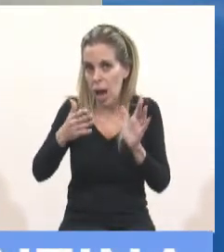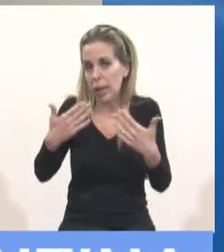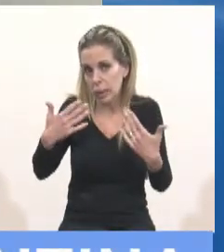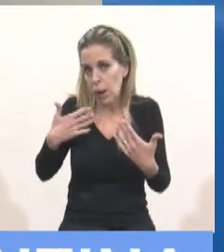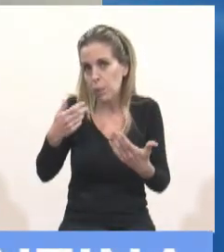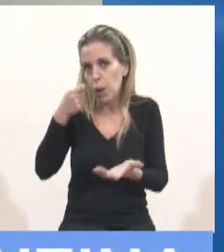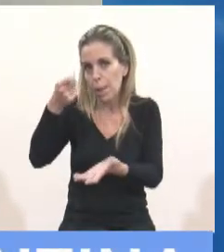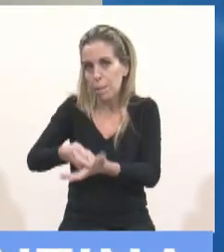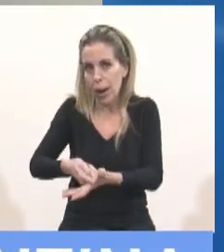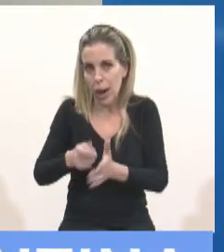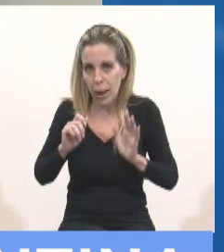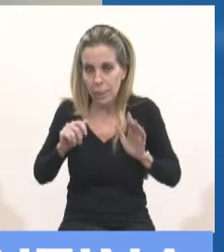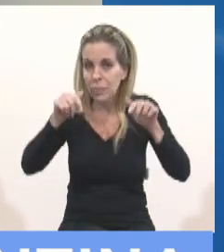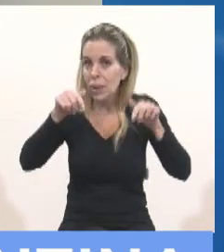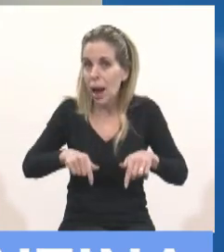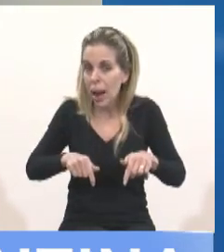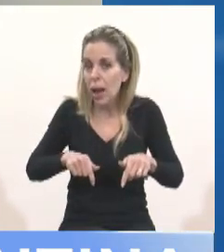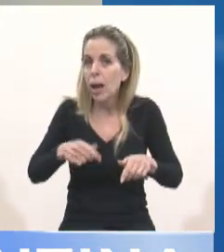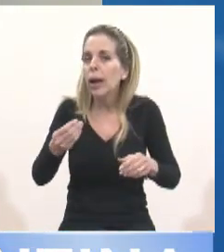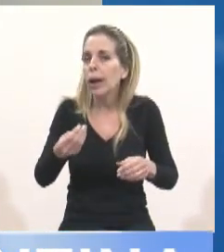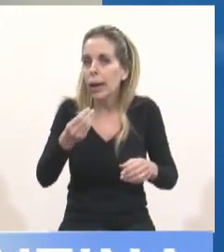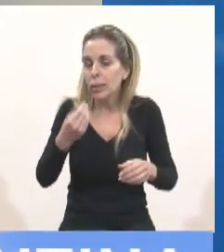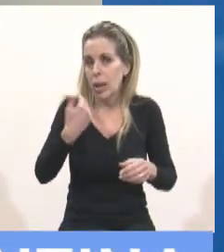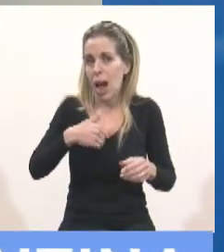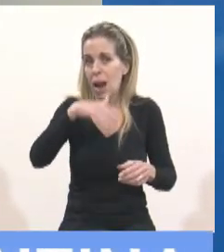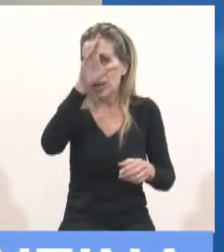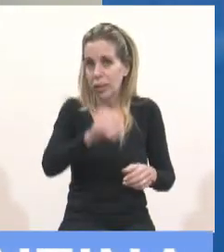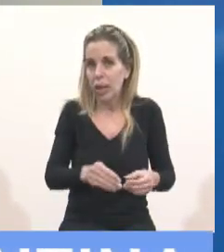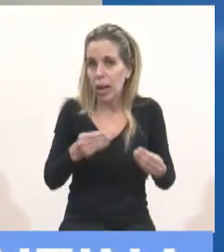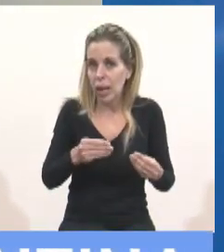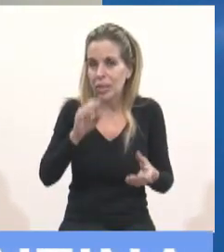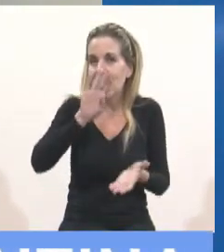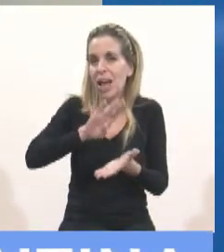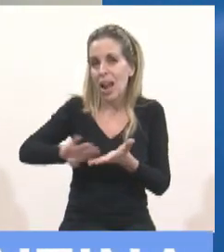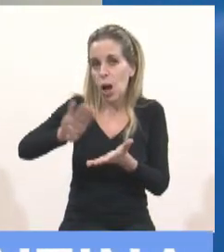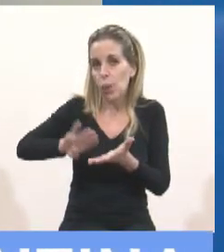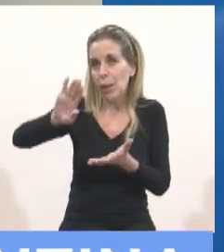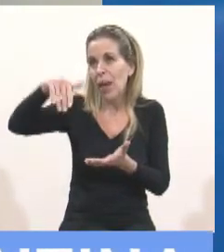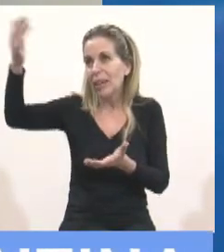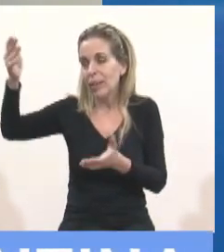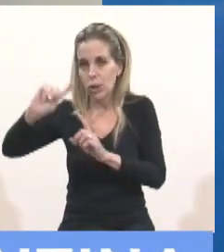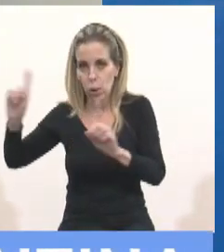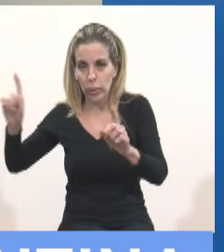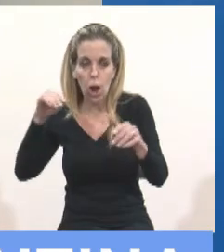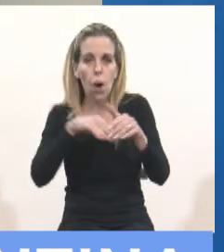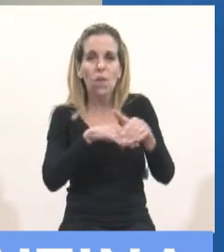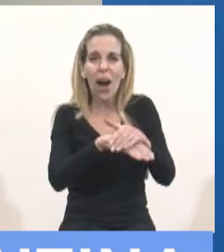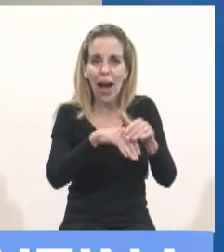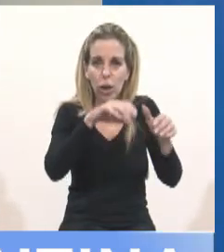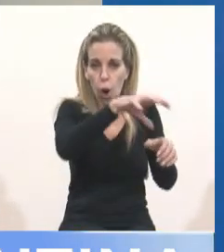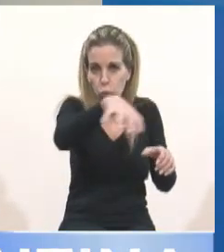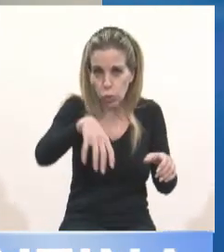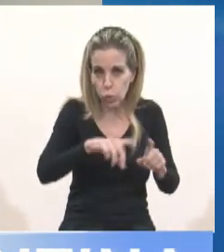Acá la mayor deuda que tiene la Argentina no es con los bancos, no es con el